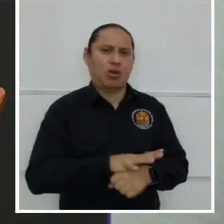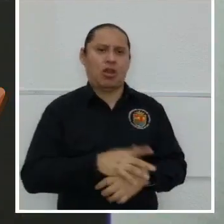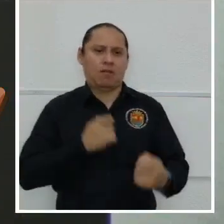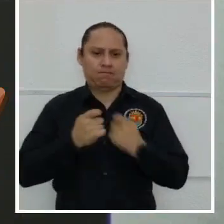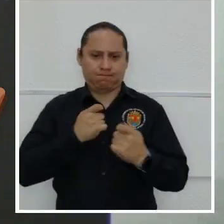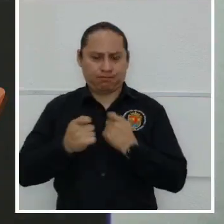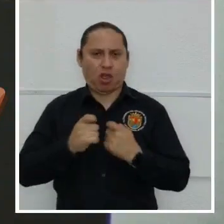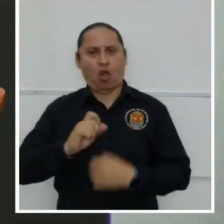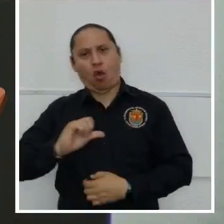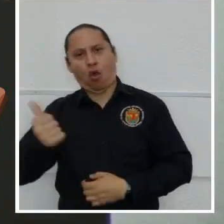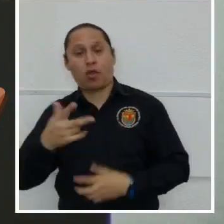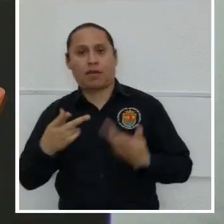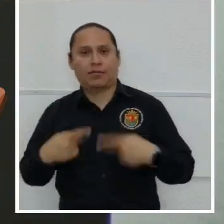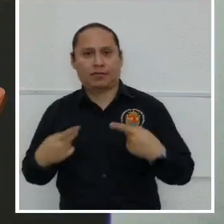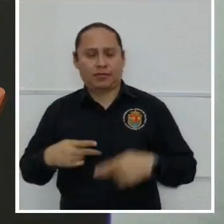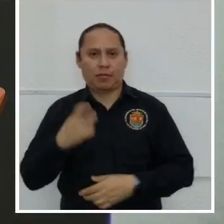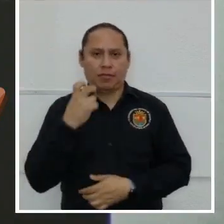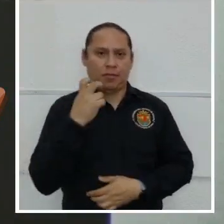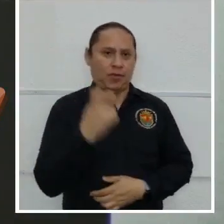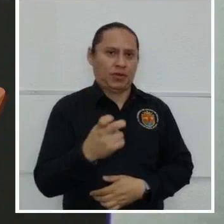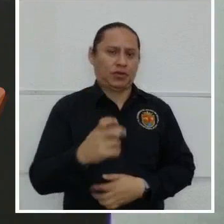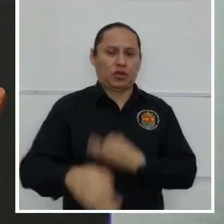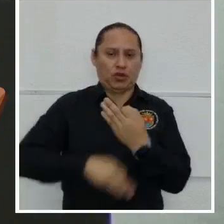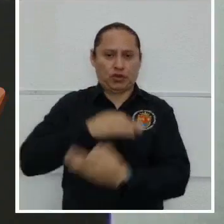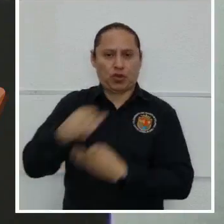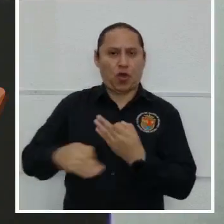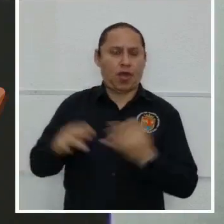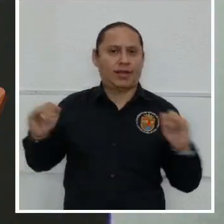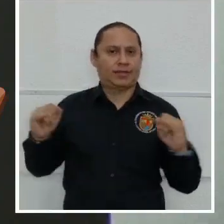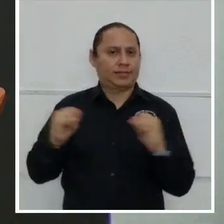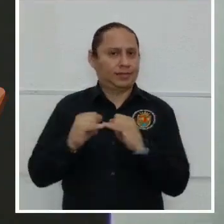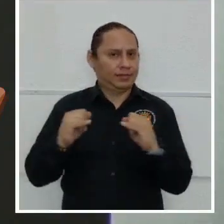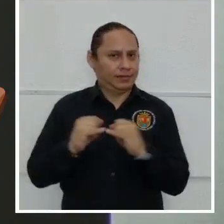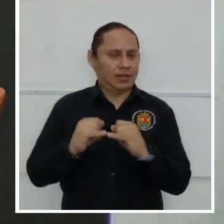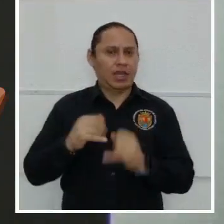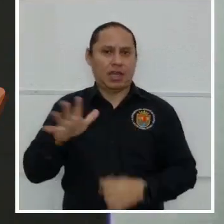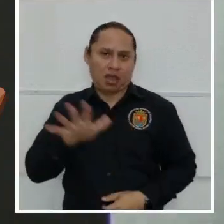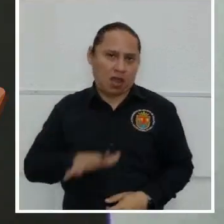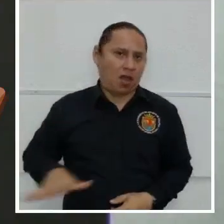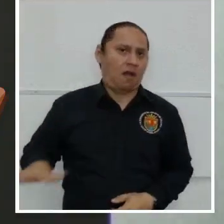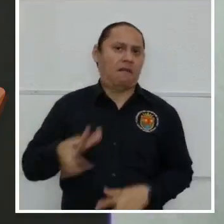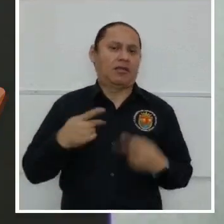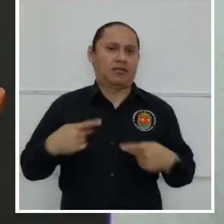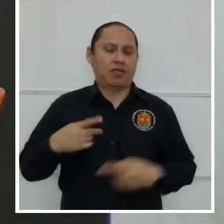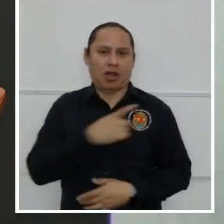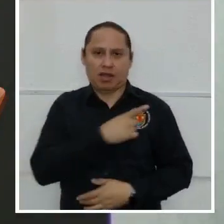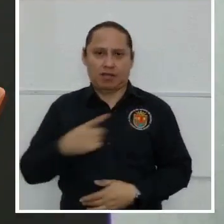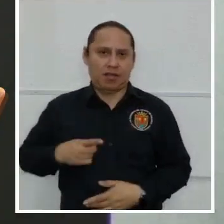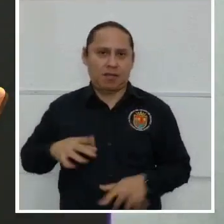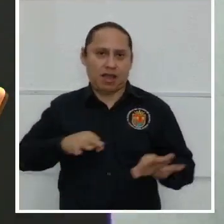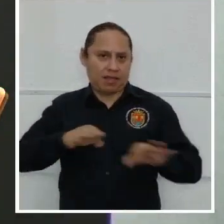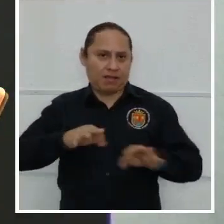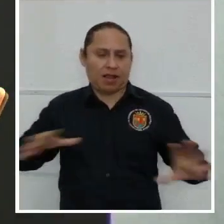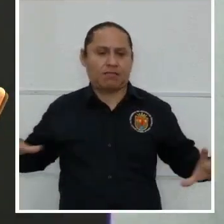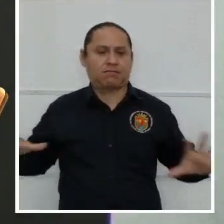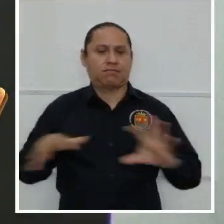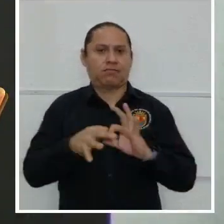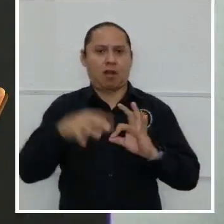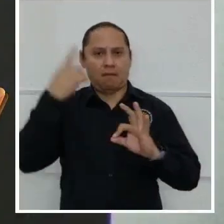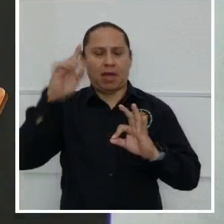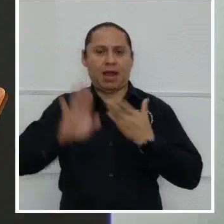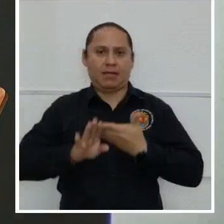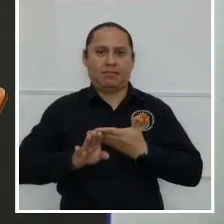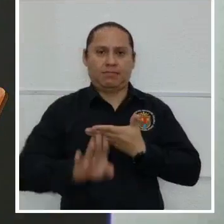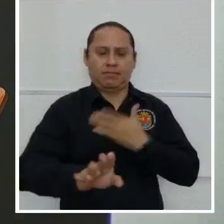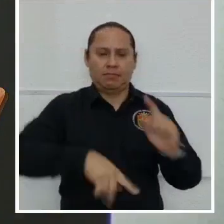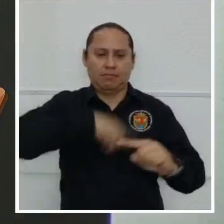otra persona. Es por ello que todas las instituciones y la sociedad civil debemos trabajar conjuntamente para prevenir